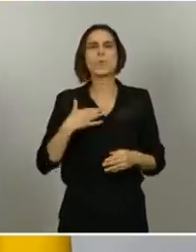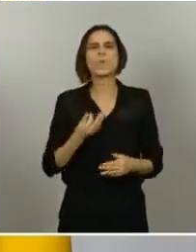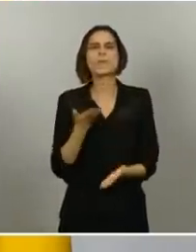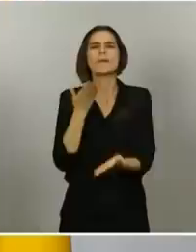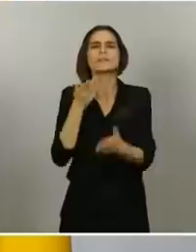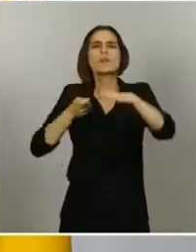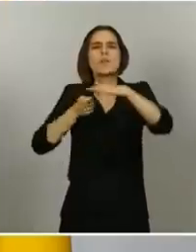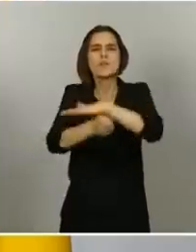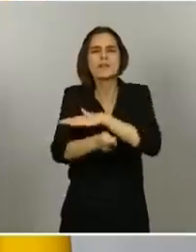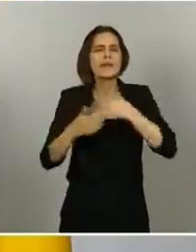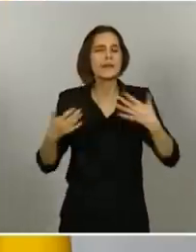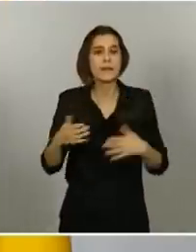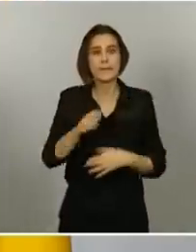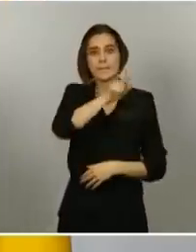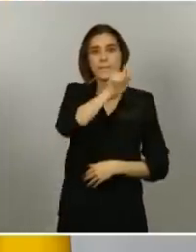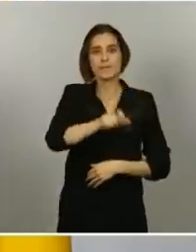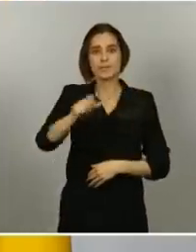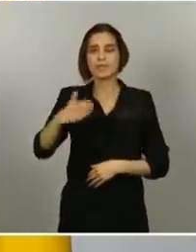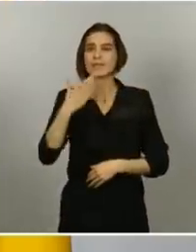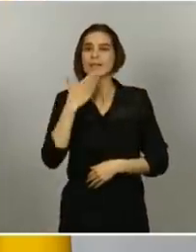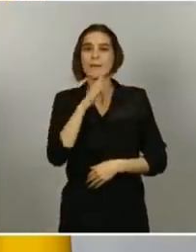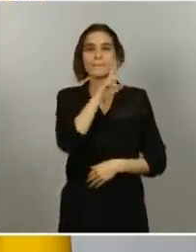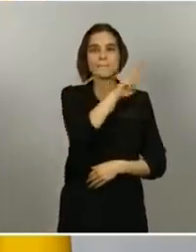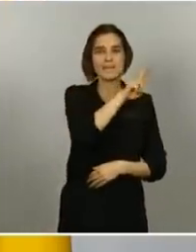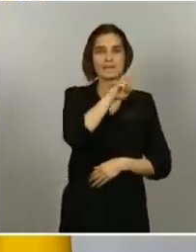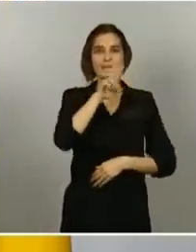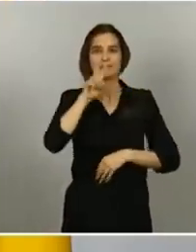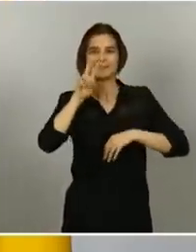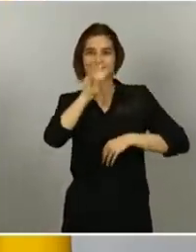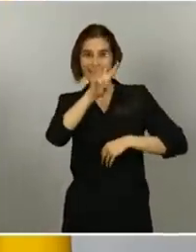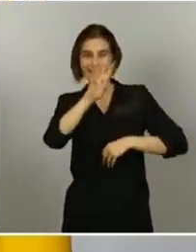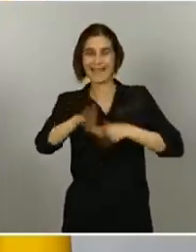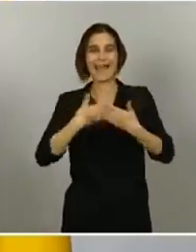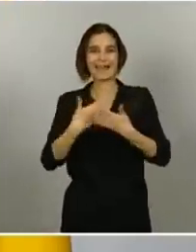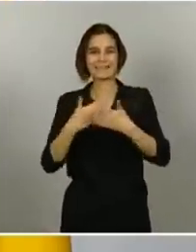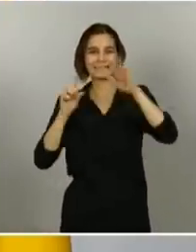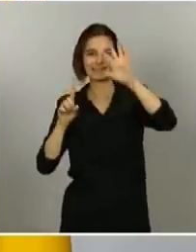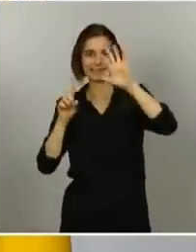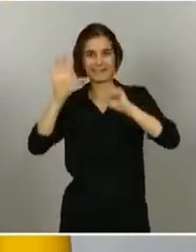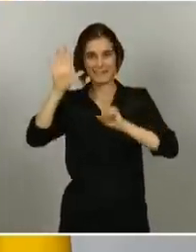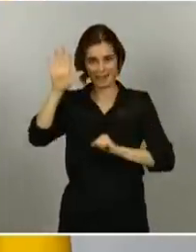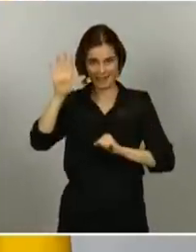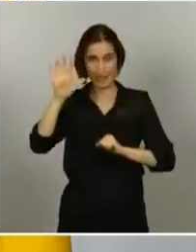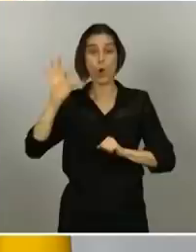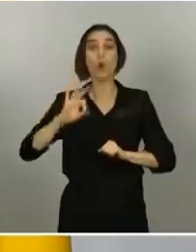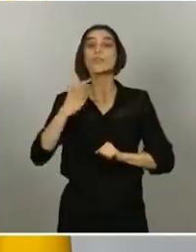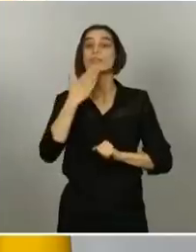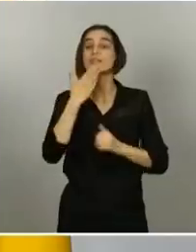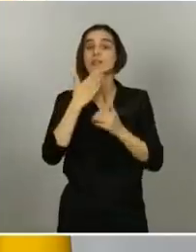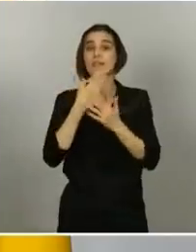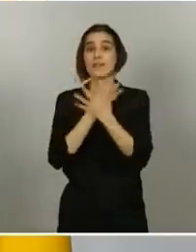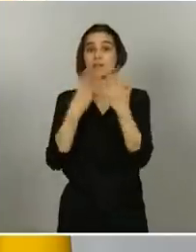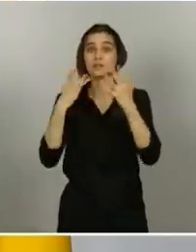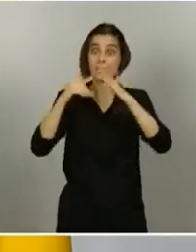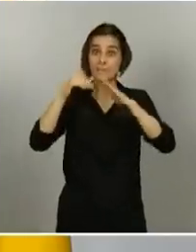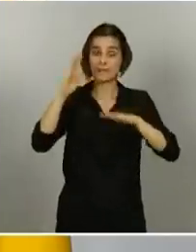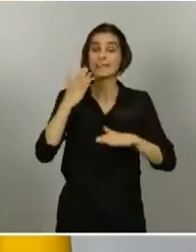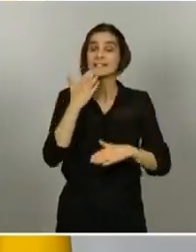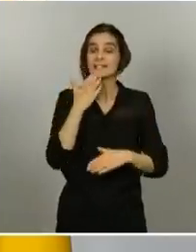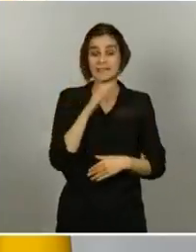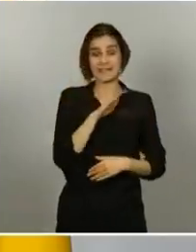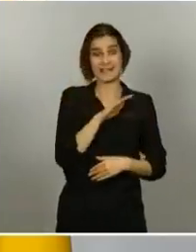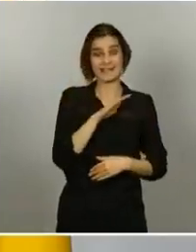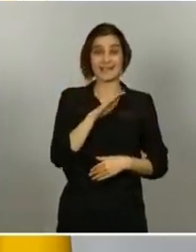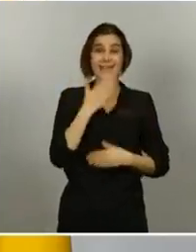que tengan entre 23 e 65 anos ou desde os 18 se hai menores a cargo que lleven al menos un ano de residencia